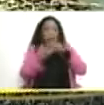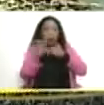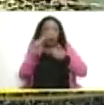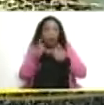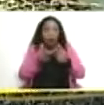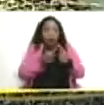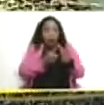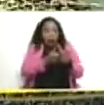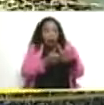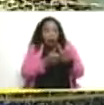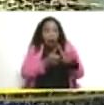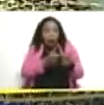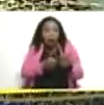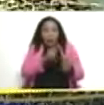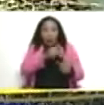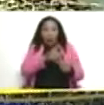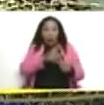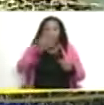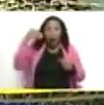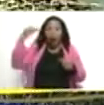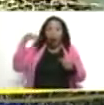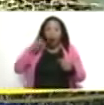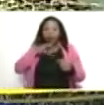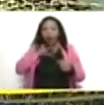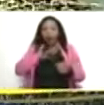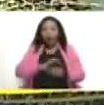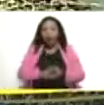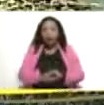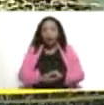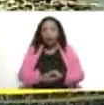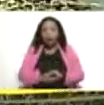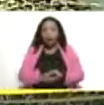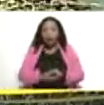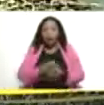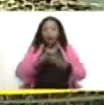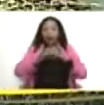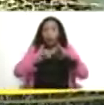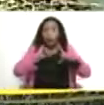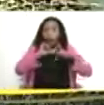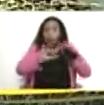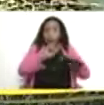colonia petrolera, en una factoría petrolera, todo el siglo XX.